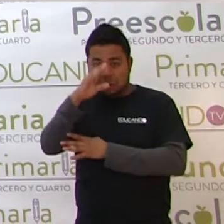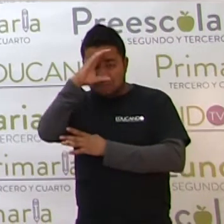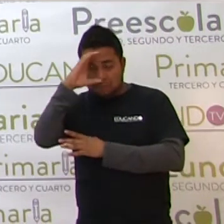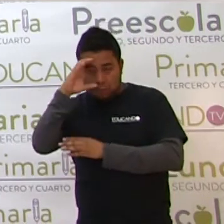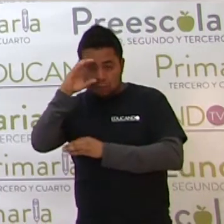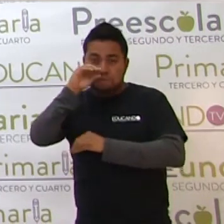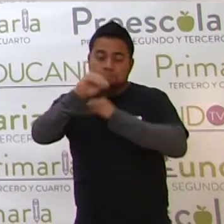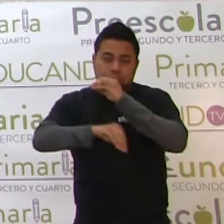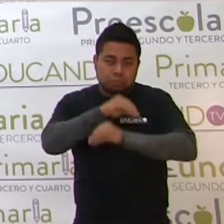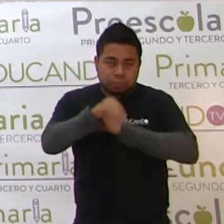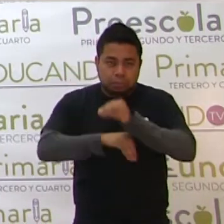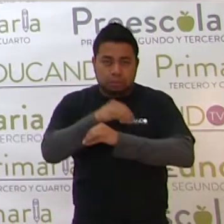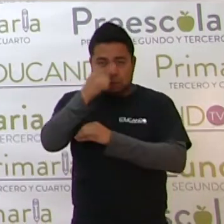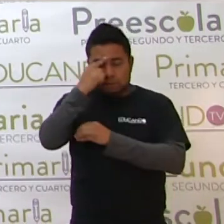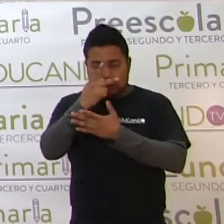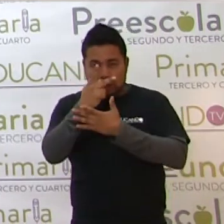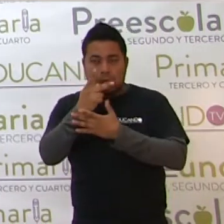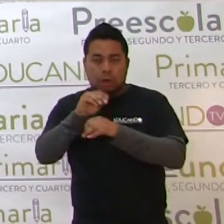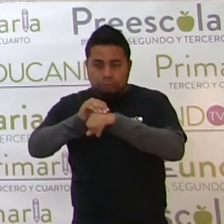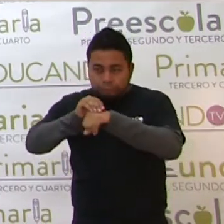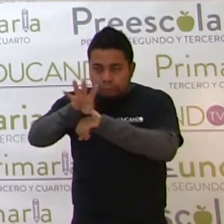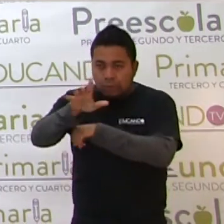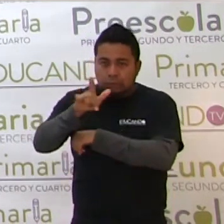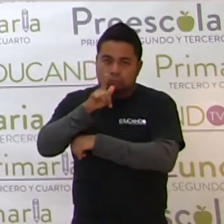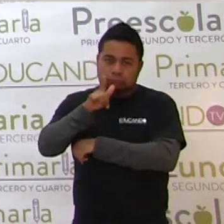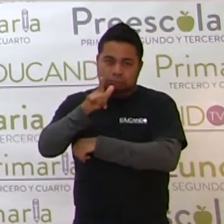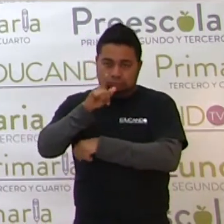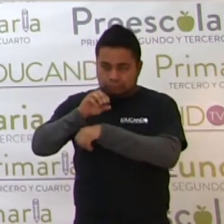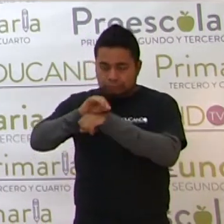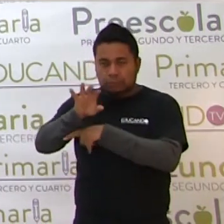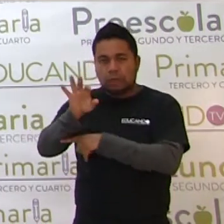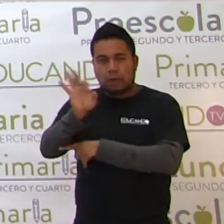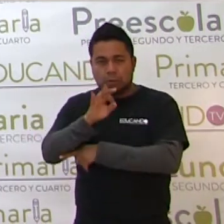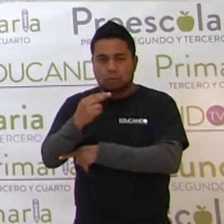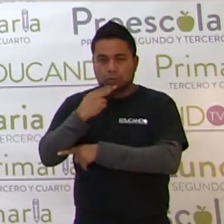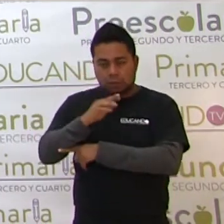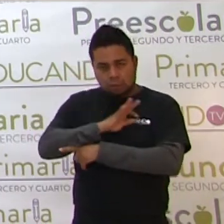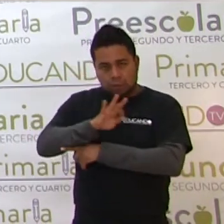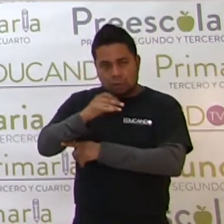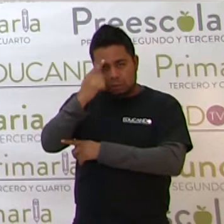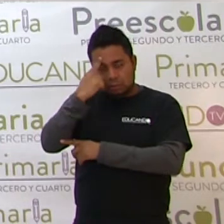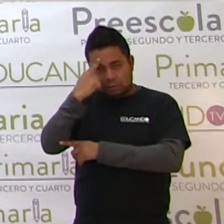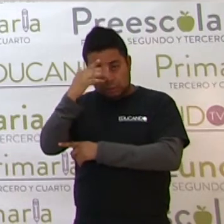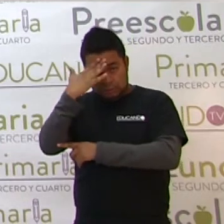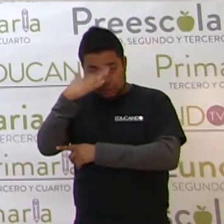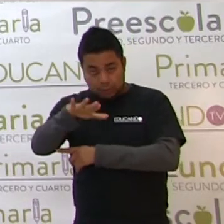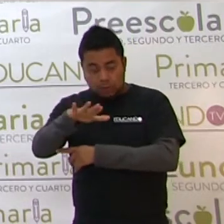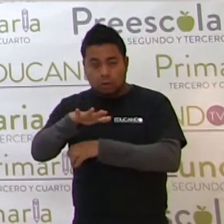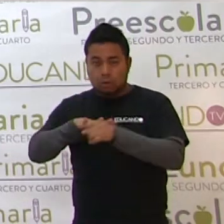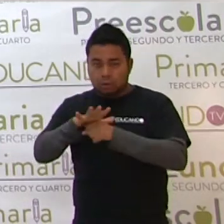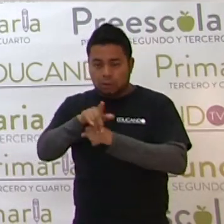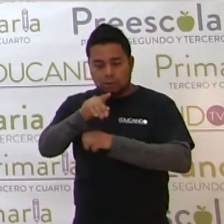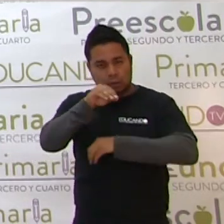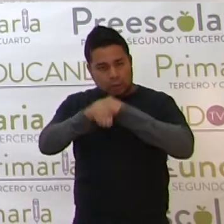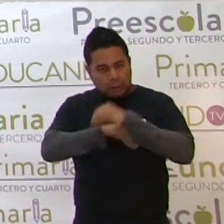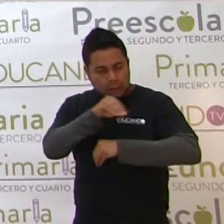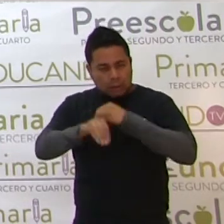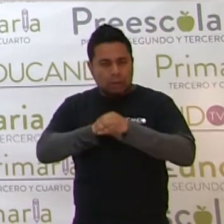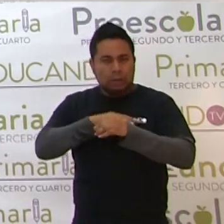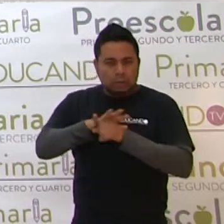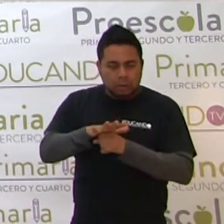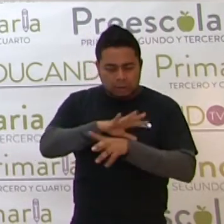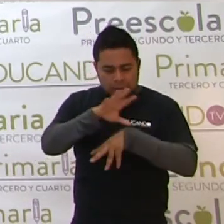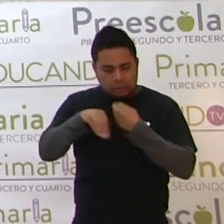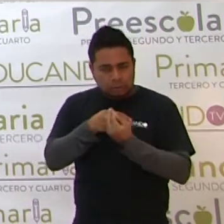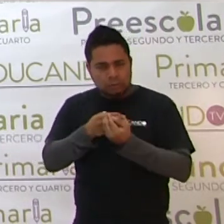que pongamos en nuestro proyector, si es que podemos hacer uso del proyector, para ver. Ahí vamos a ir anotando todas esas